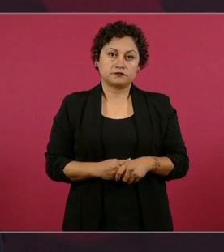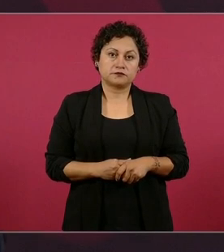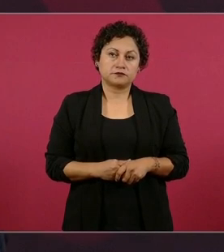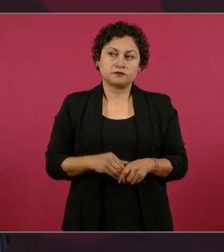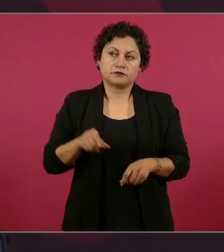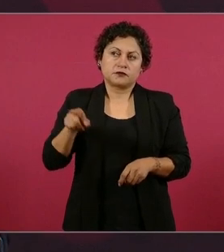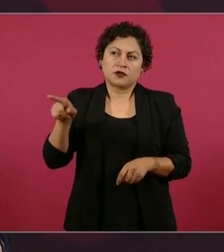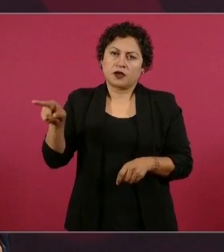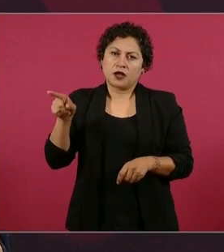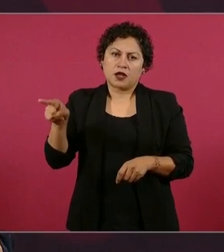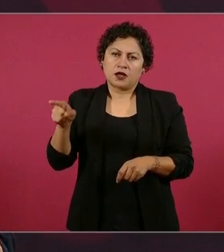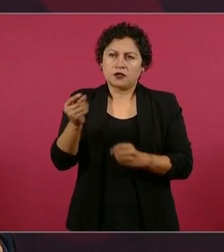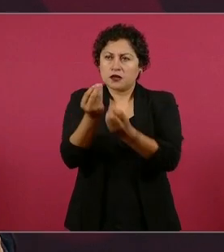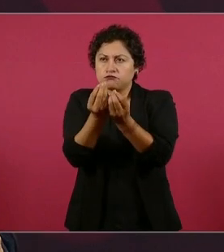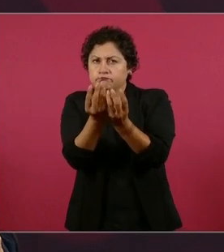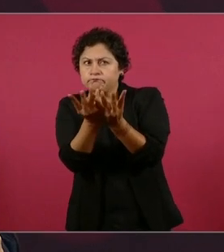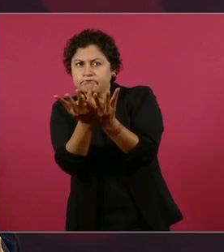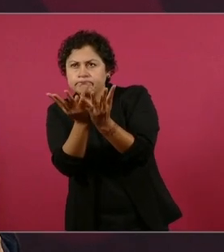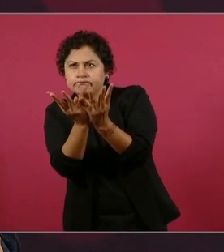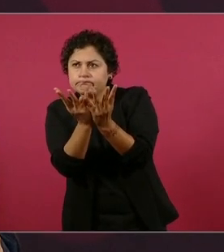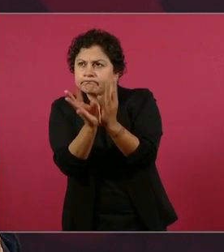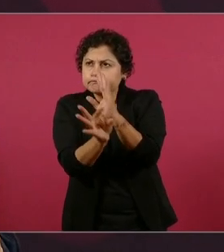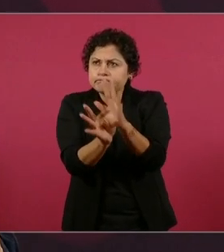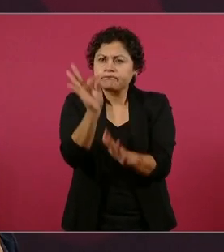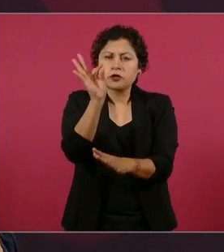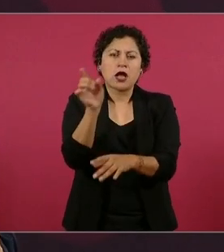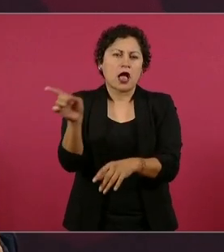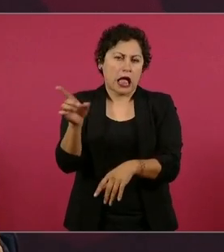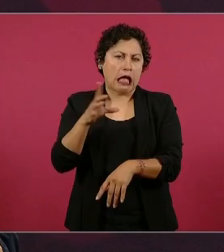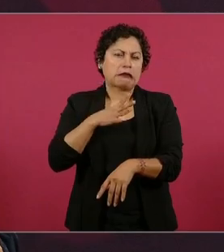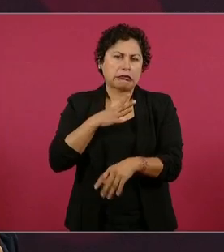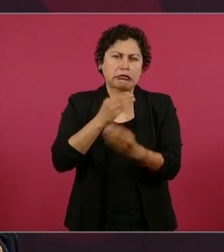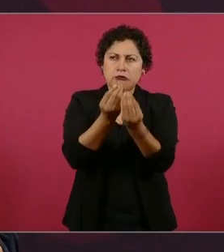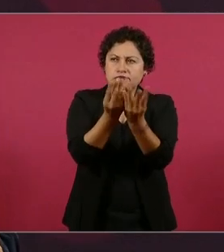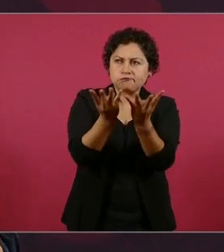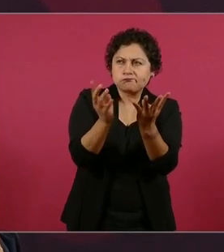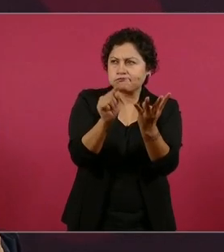muchas opciones, muchas posibilidades, porque la verdad